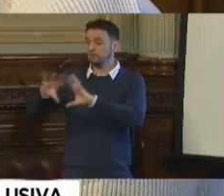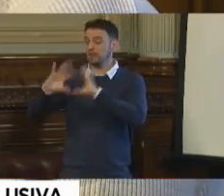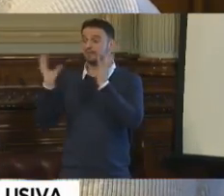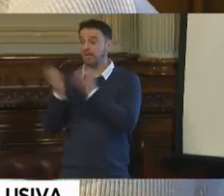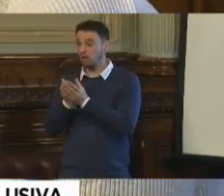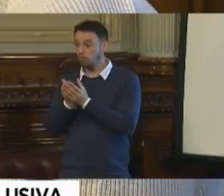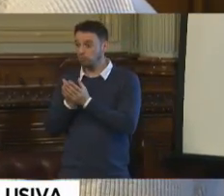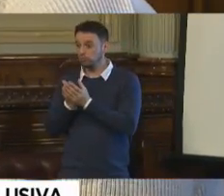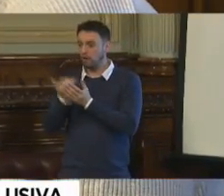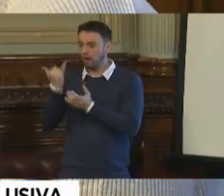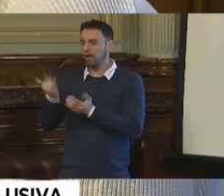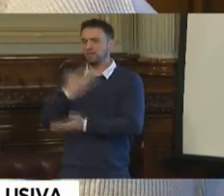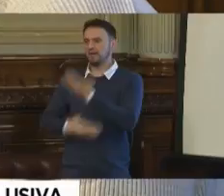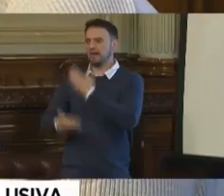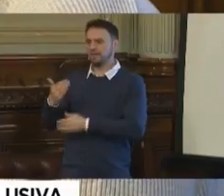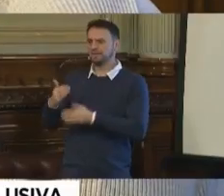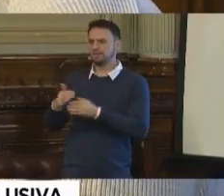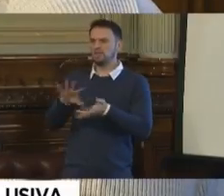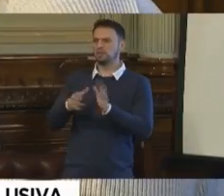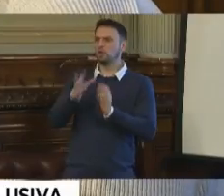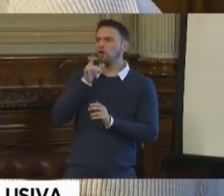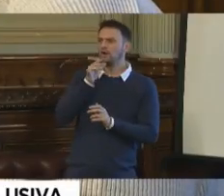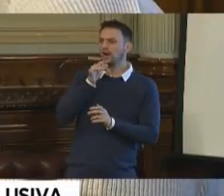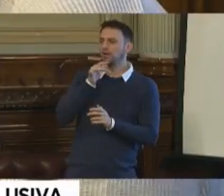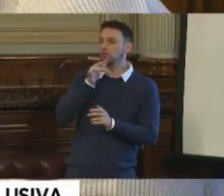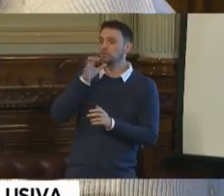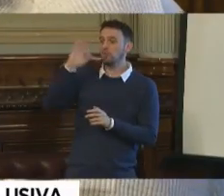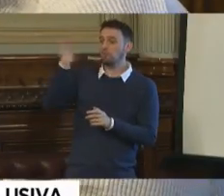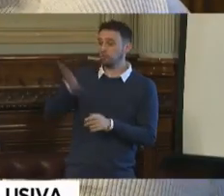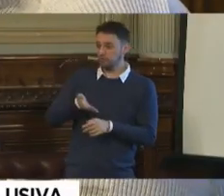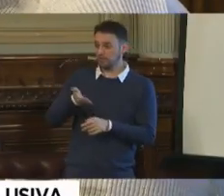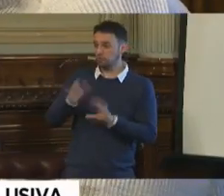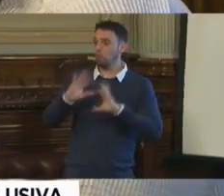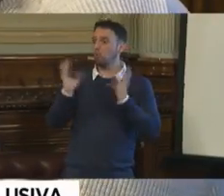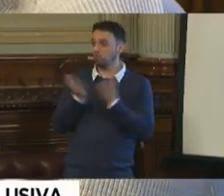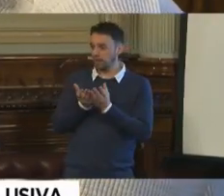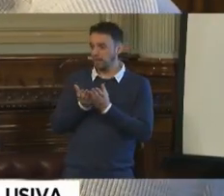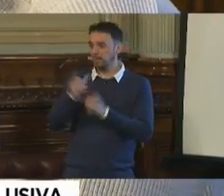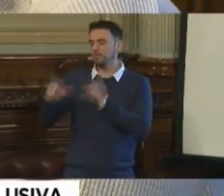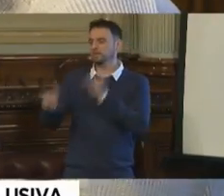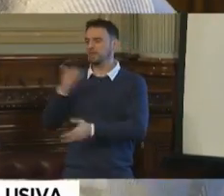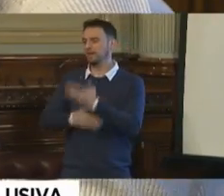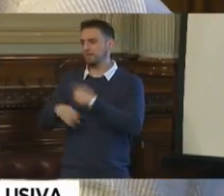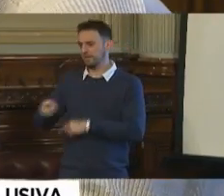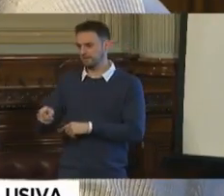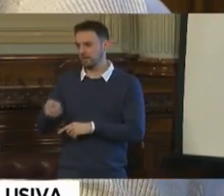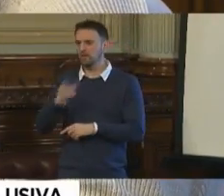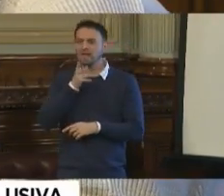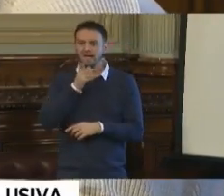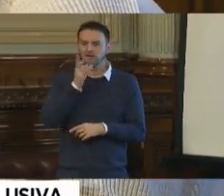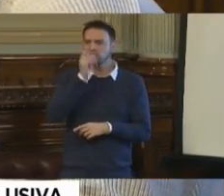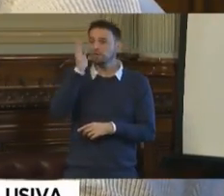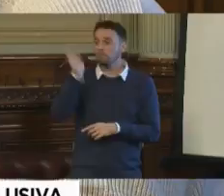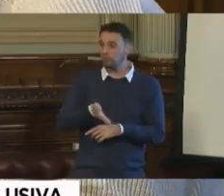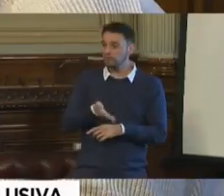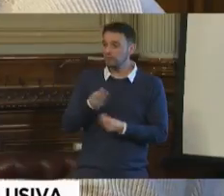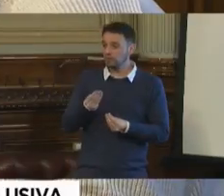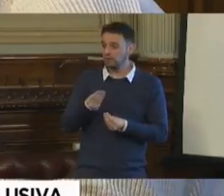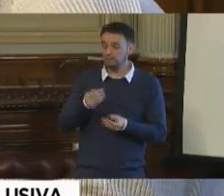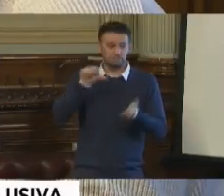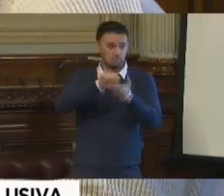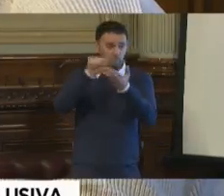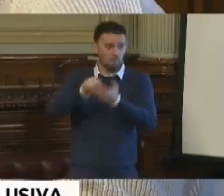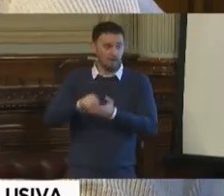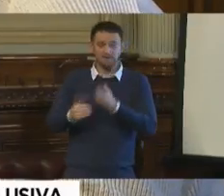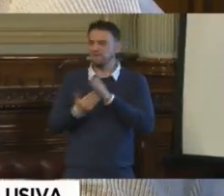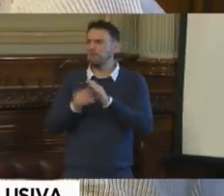es un 14 por ciento de la población mundial que un porcentaje que además se traslada a todos los países